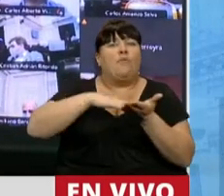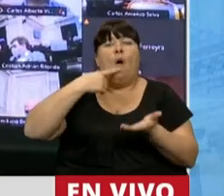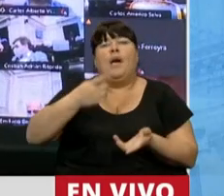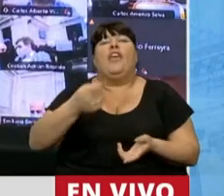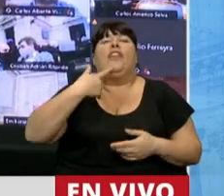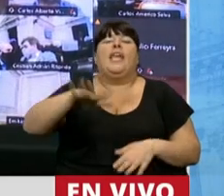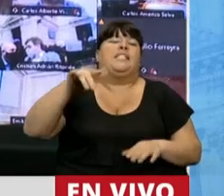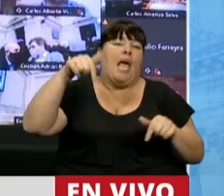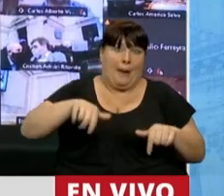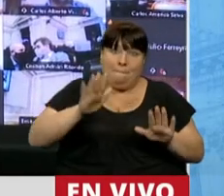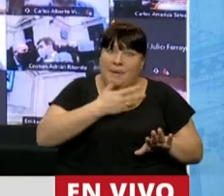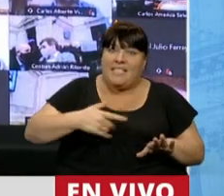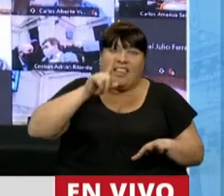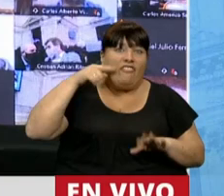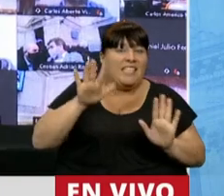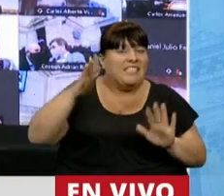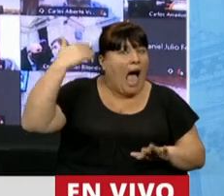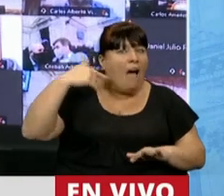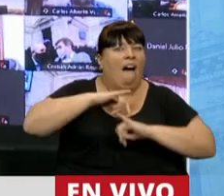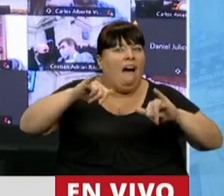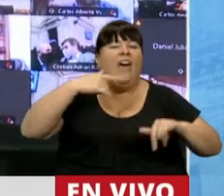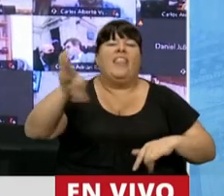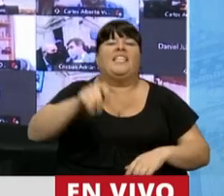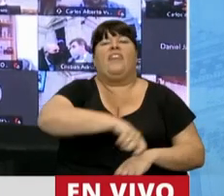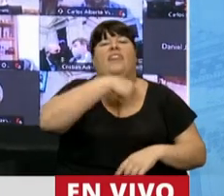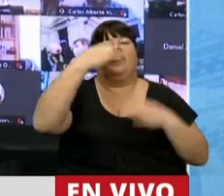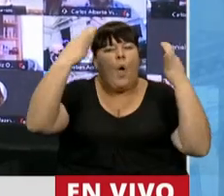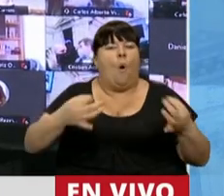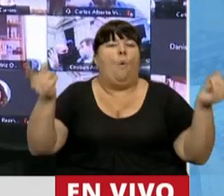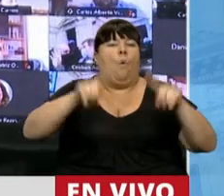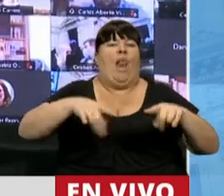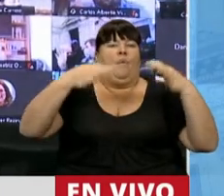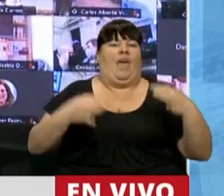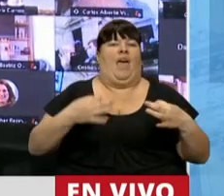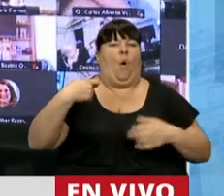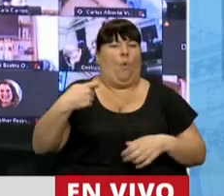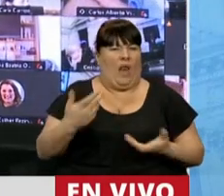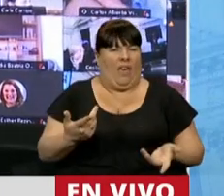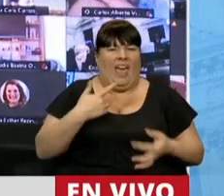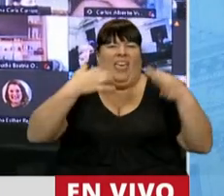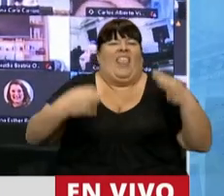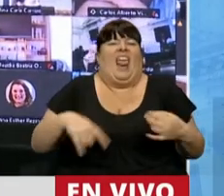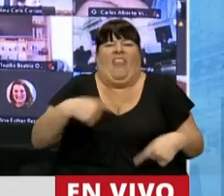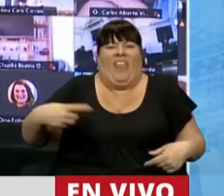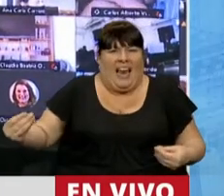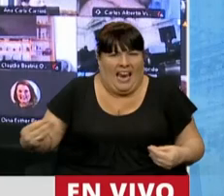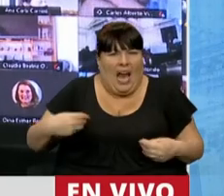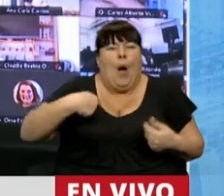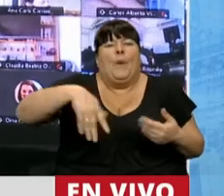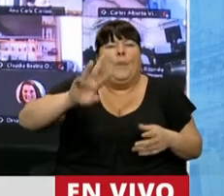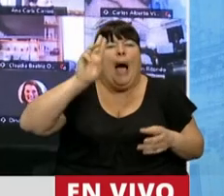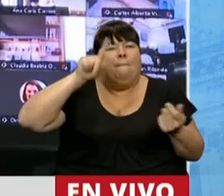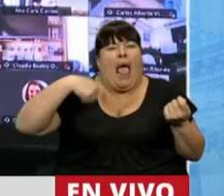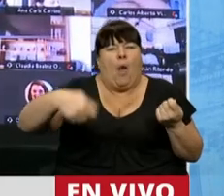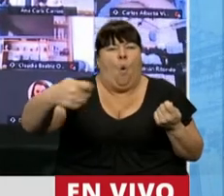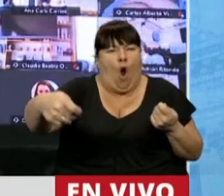que decía el hoy presidente de la Nación es que había que devolverle la dignidad a los jubilados. ¿De qué dignidad estamos hablando si le vamos a dar un